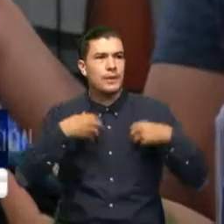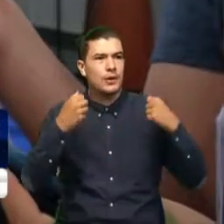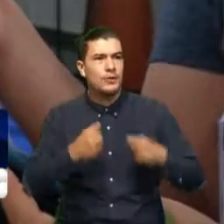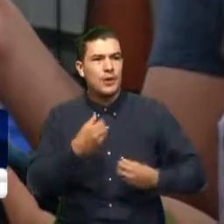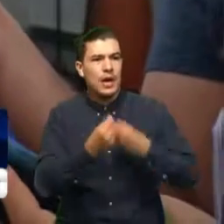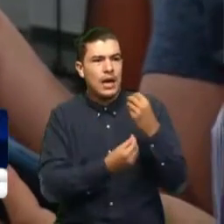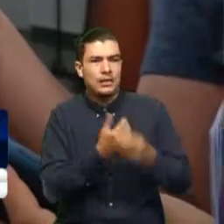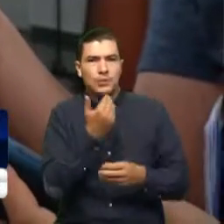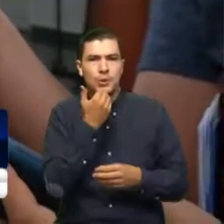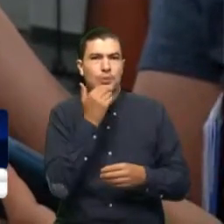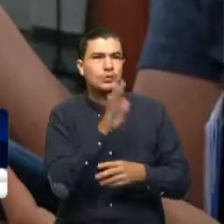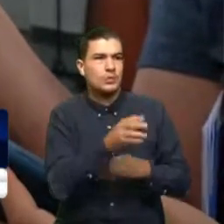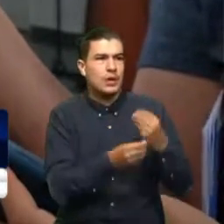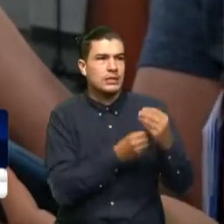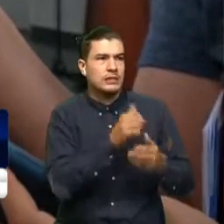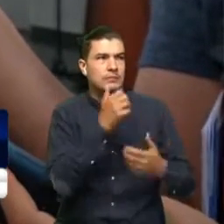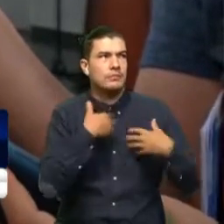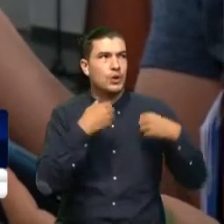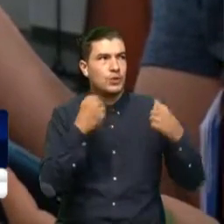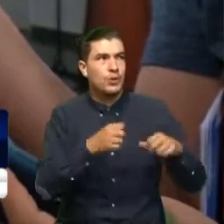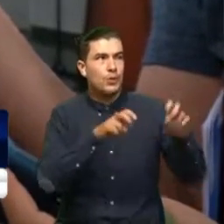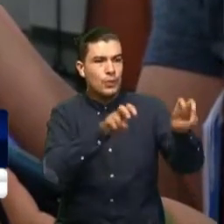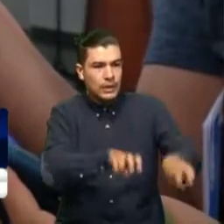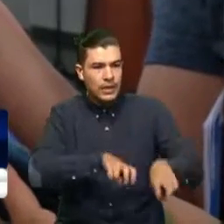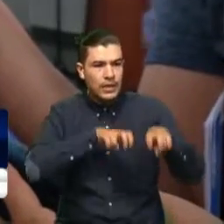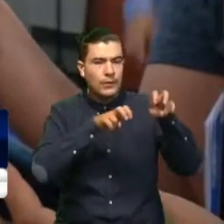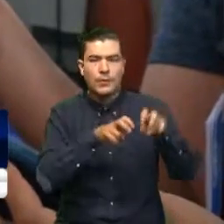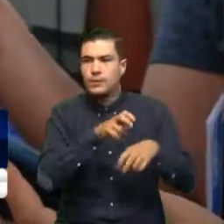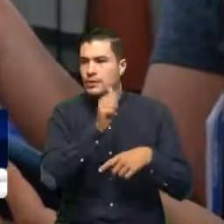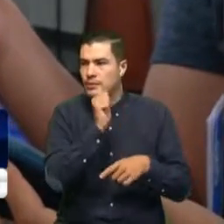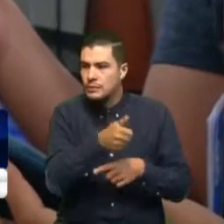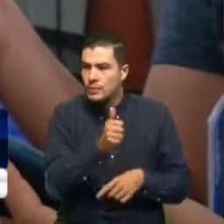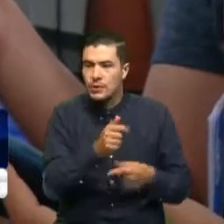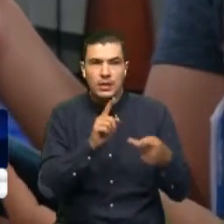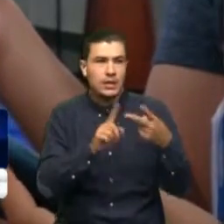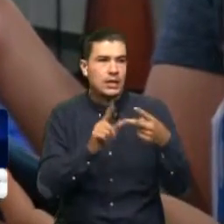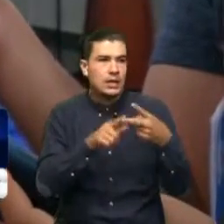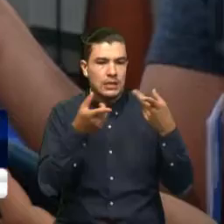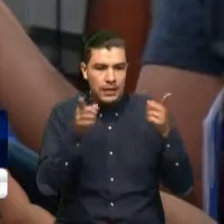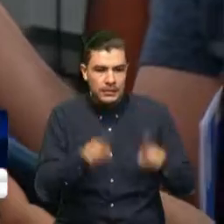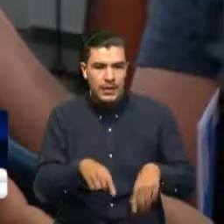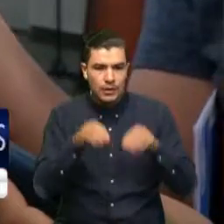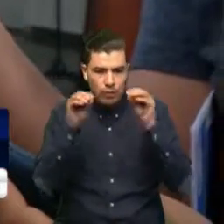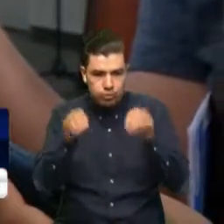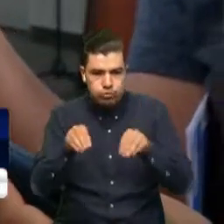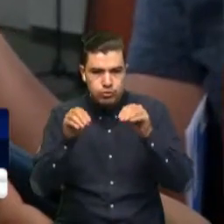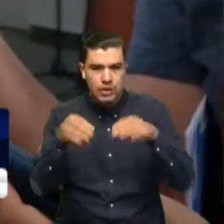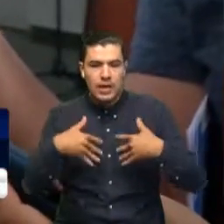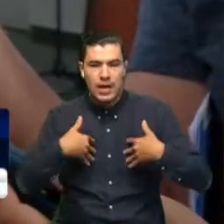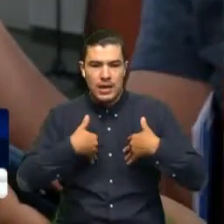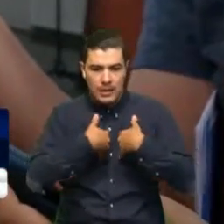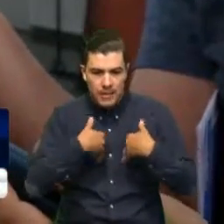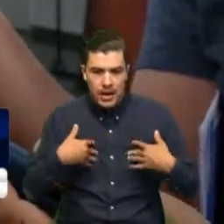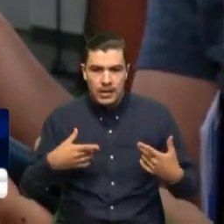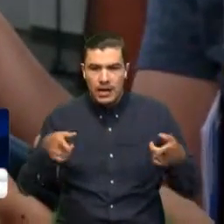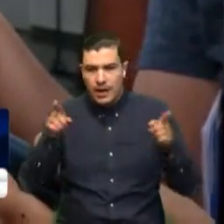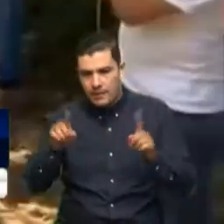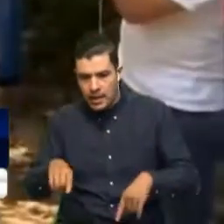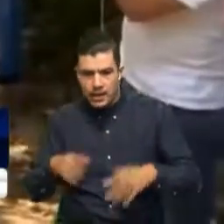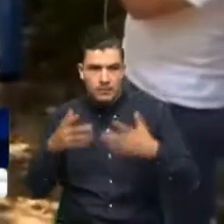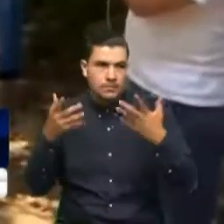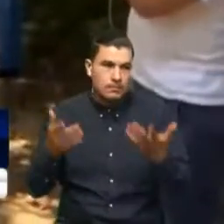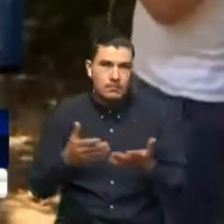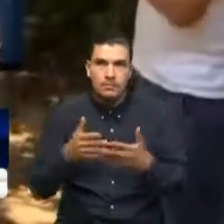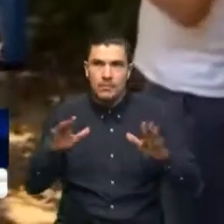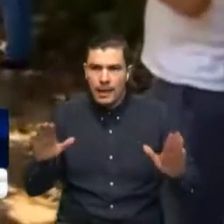tienen cultivos tienen digamos que cría de animales han tratado desde alguna forma